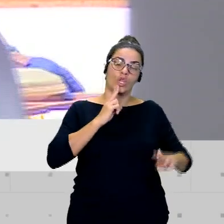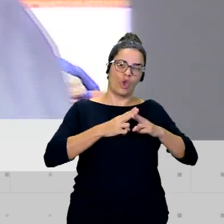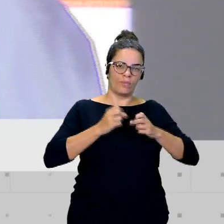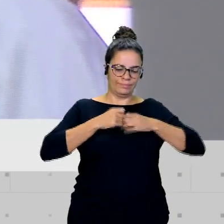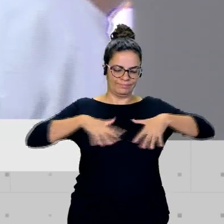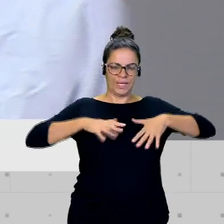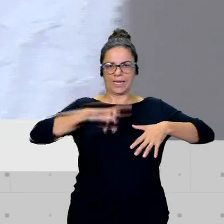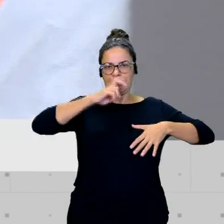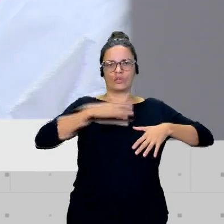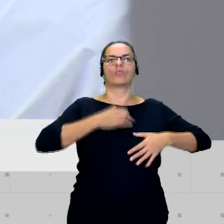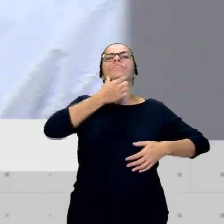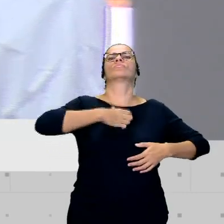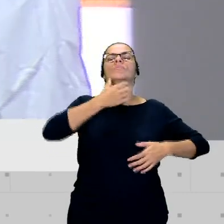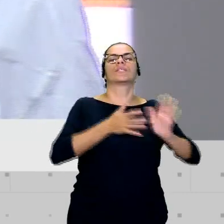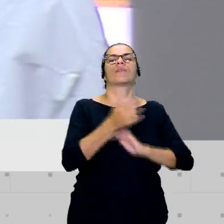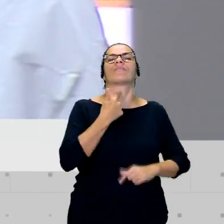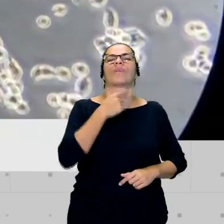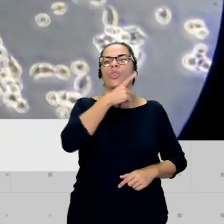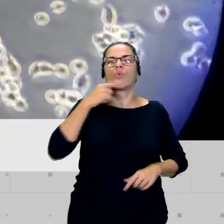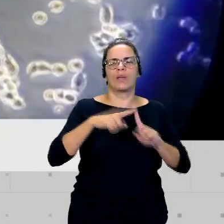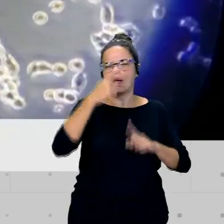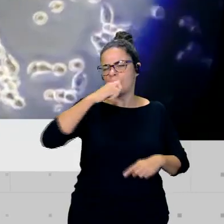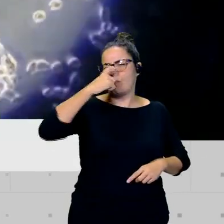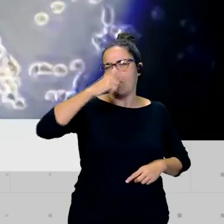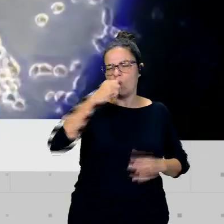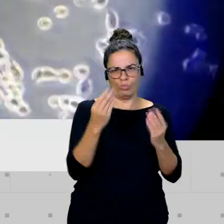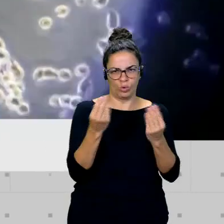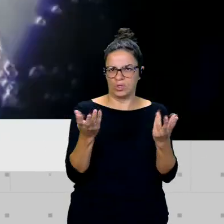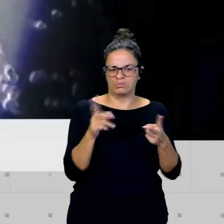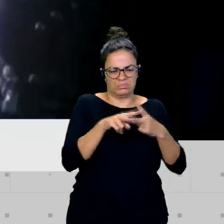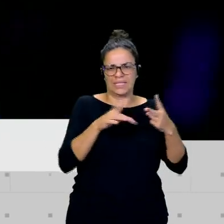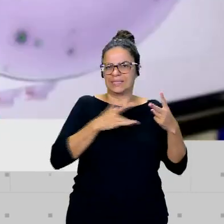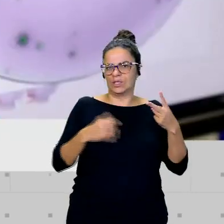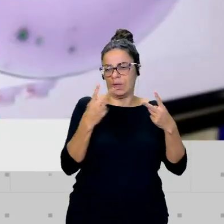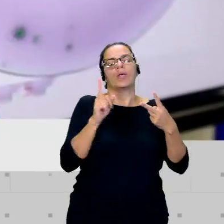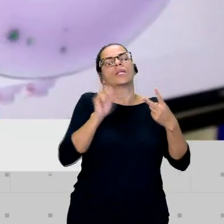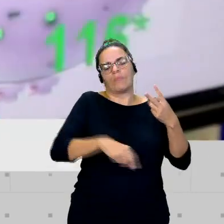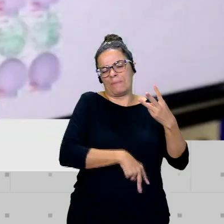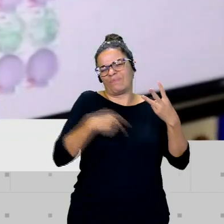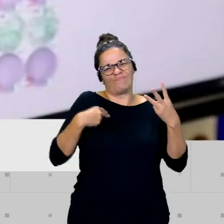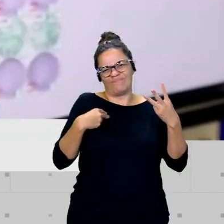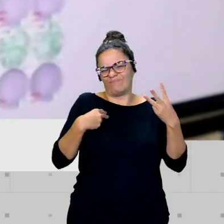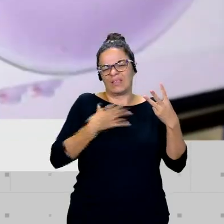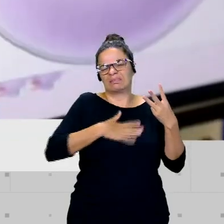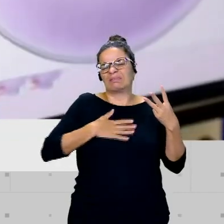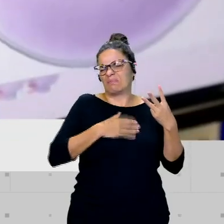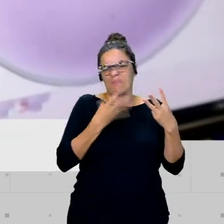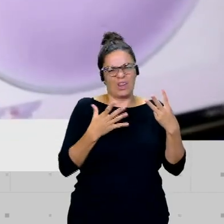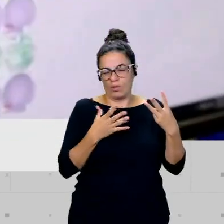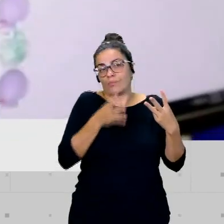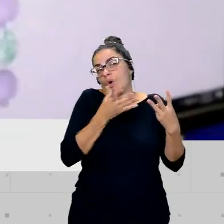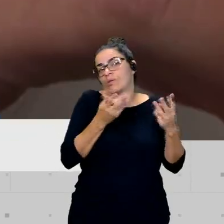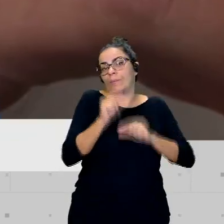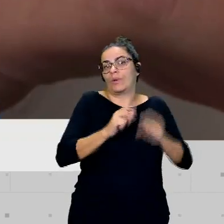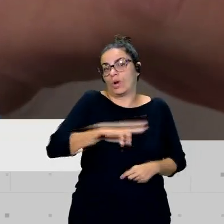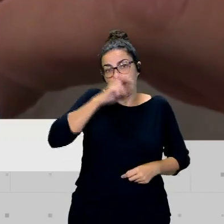vamos a tener dolor de garganta y mucha mucosidad nasal. Esos son los dos síntomas fundamentales. Malestar general, no deja de ser un virus respiratorio, como es natural. Pero sí